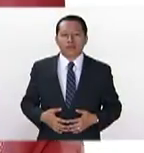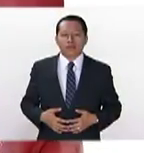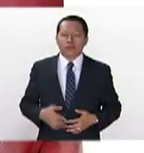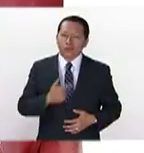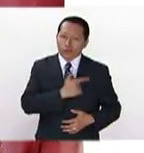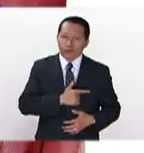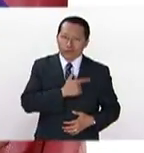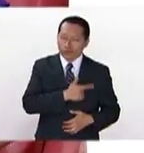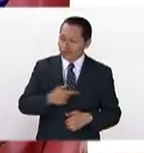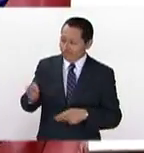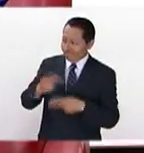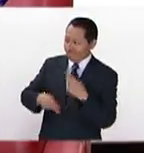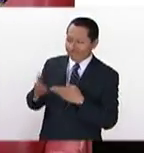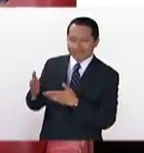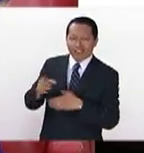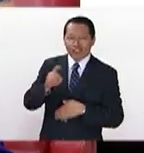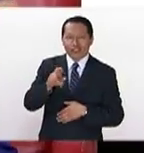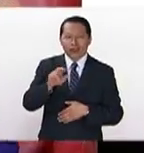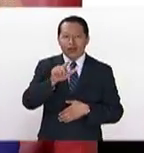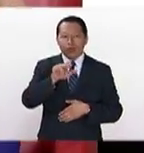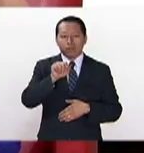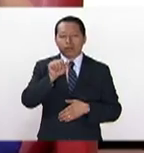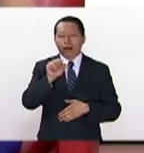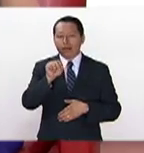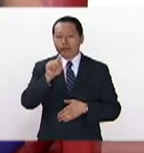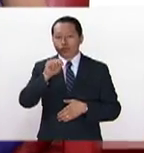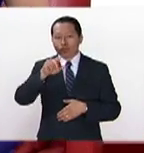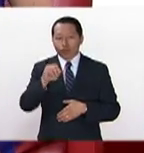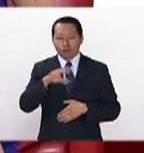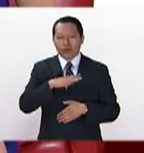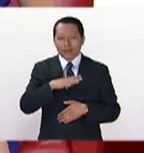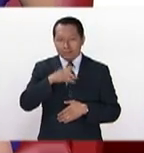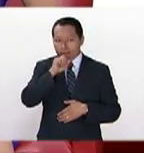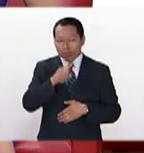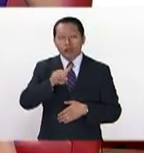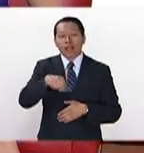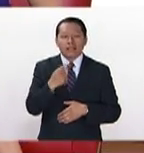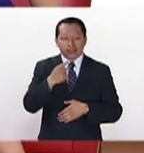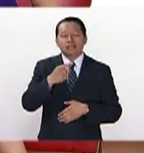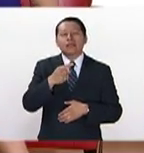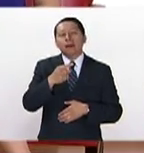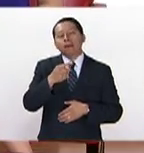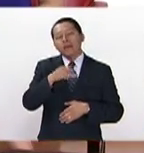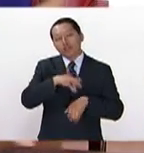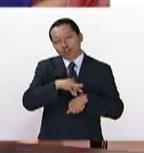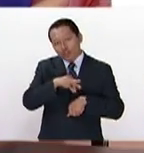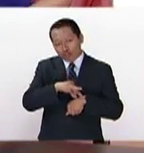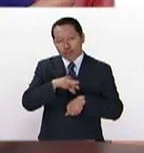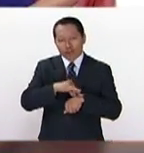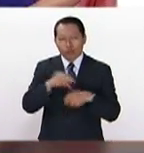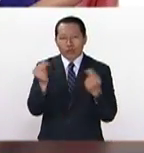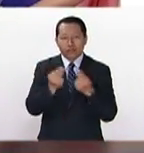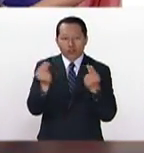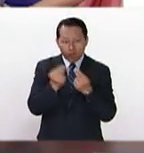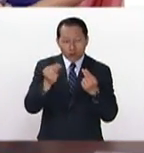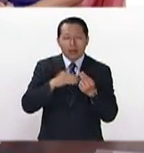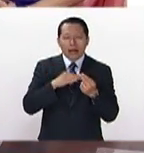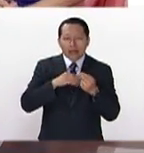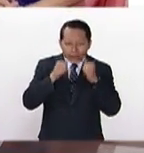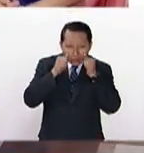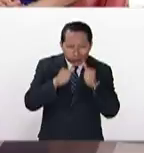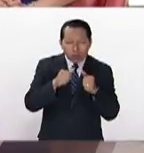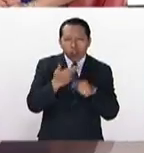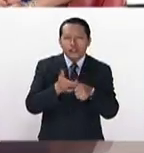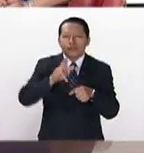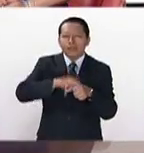Es un gusto que esté aquí en el estudio el doctor Luis Antonio Gorordo del Sol. Él es médico urgenciólogo, adscrito a la Unidad de Cuidados Intensivos